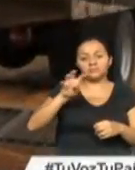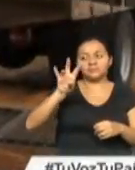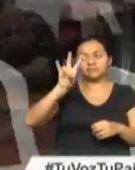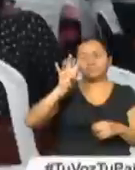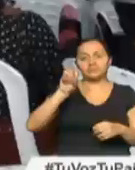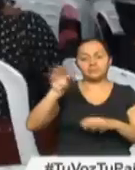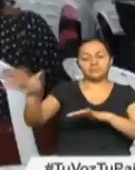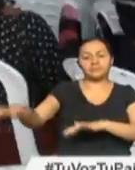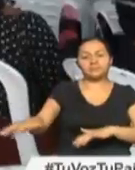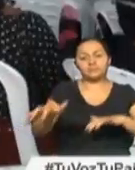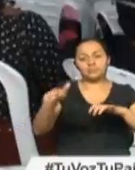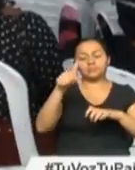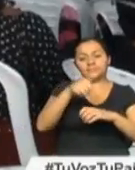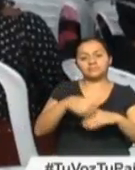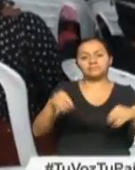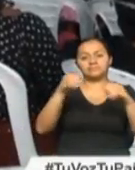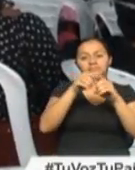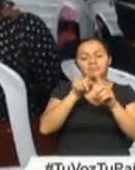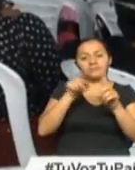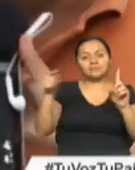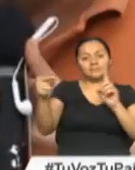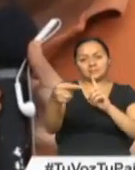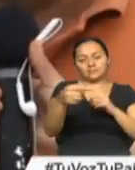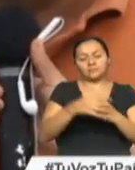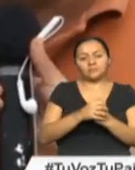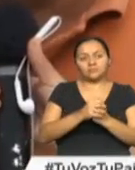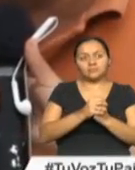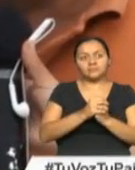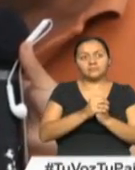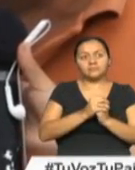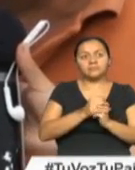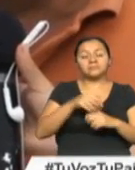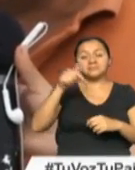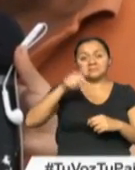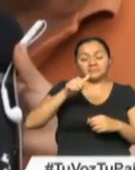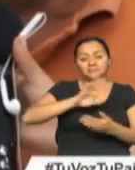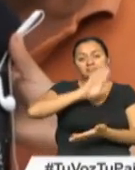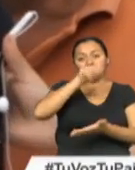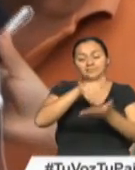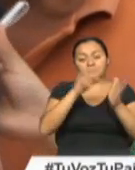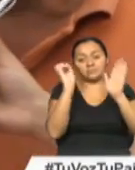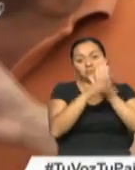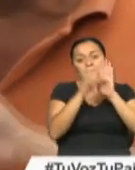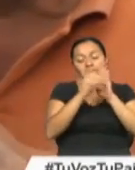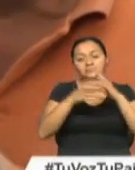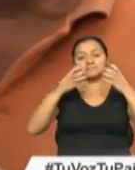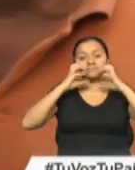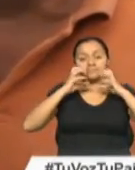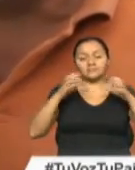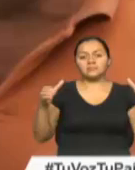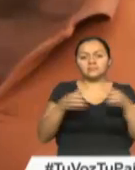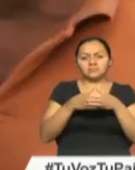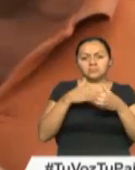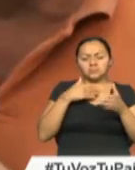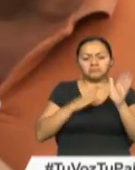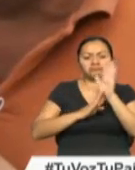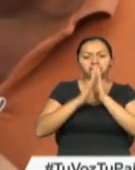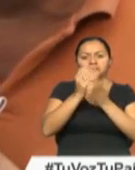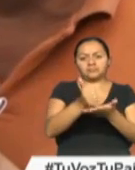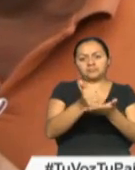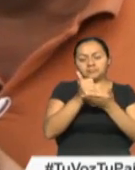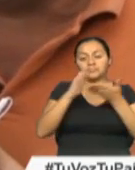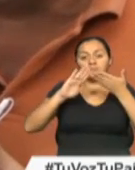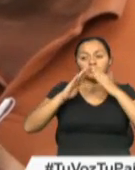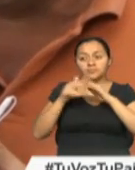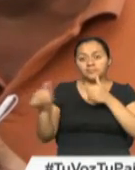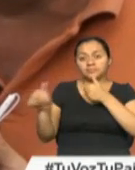470 agricultores de forma indirecta. La construcción del centro de acopio nos va a ayudar a, tanto a nuestra asociación como a las comunidades vecinas, a lo